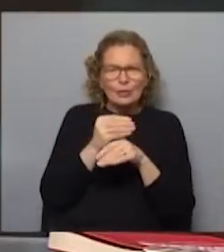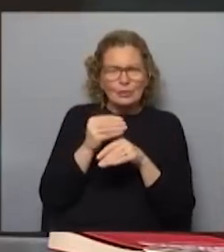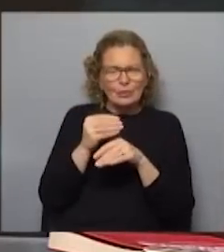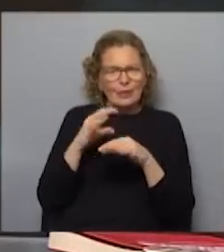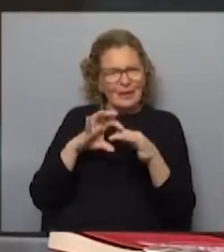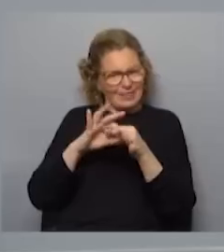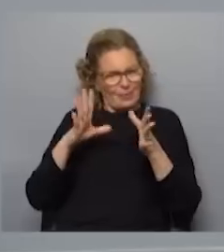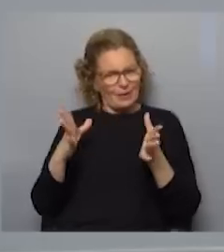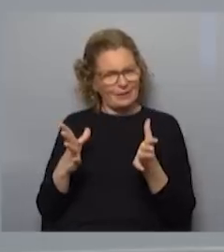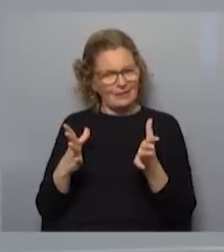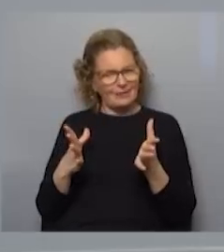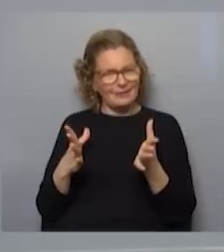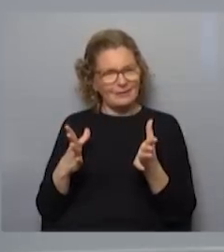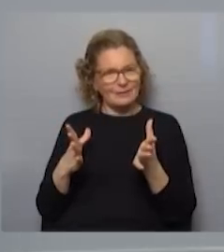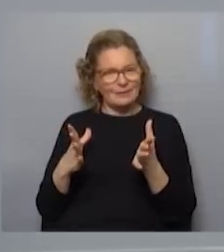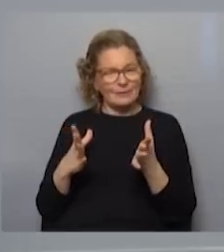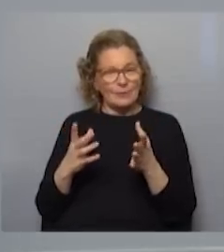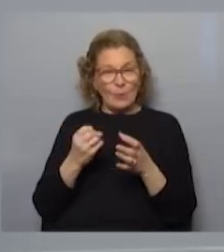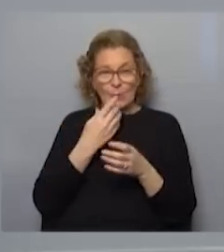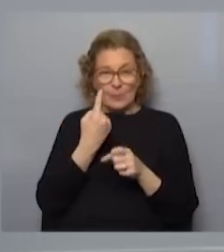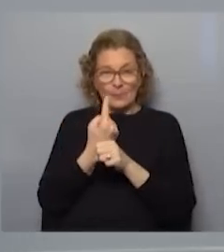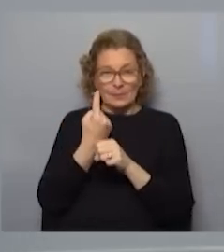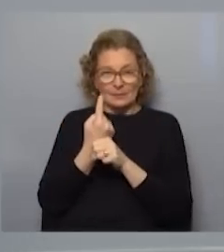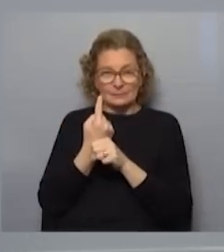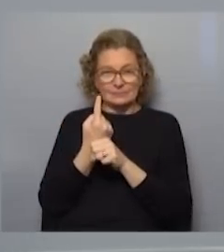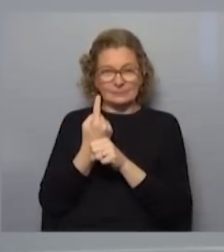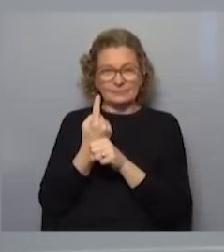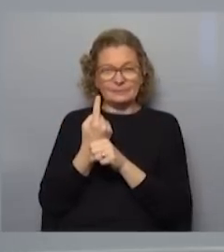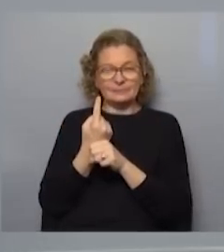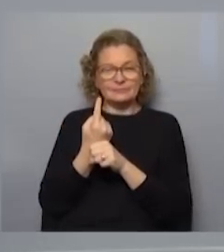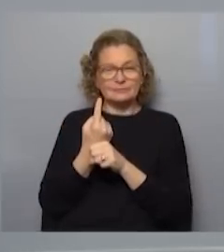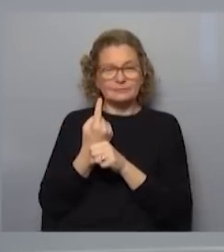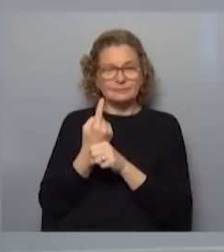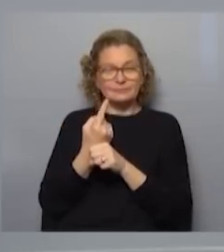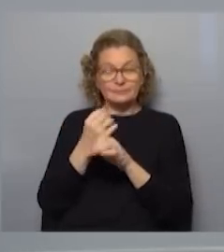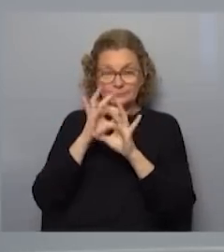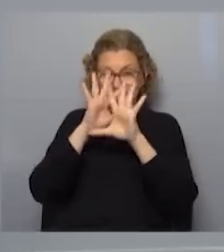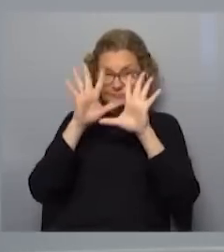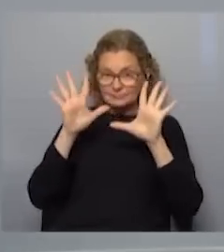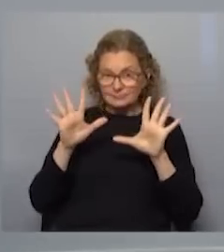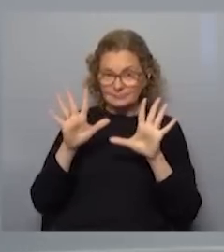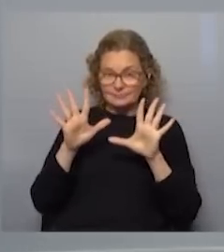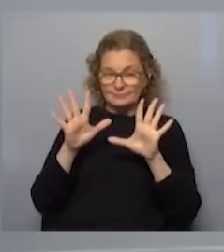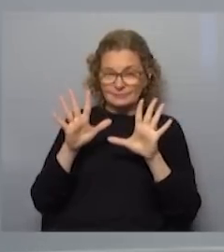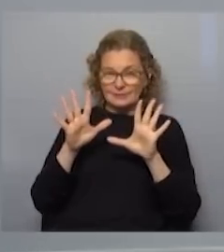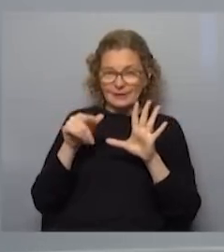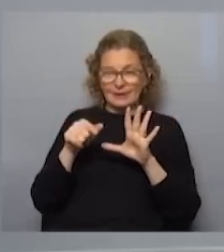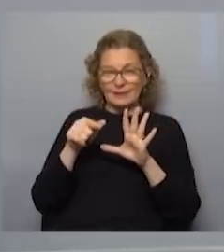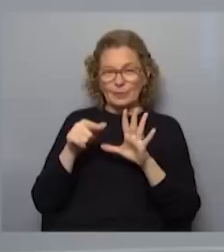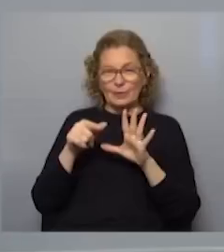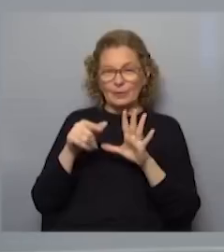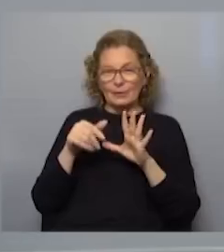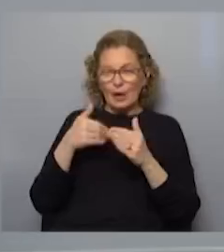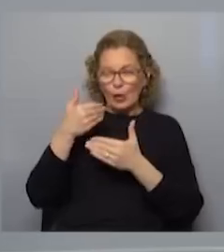haya pasado en democracia bueno en primer lugar hay que tener claro que la decisión de dar